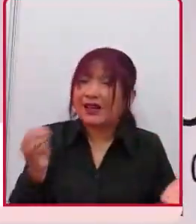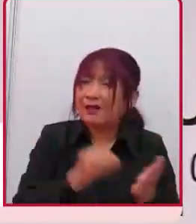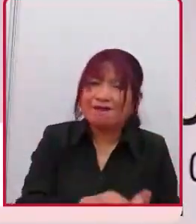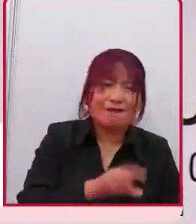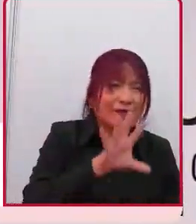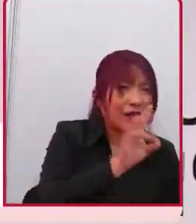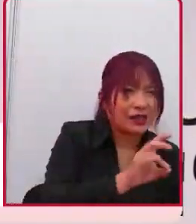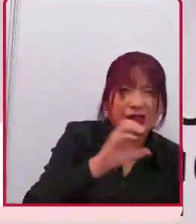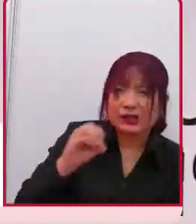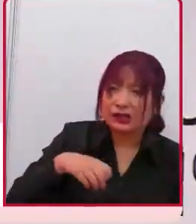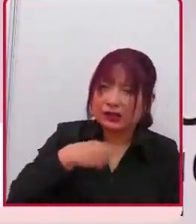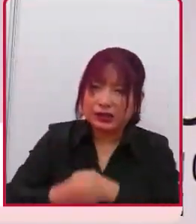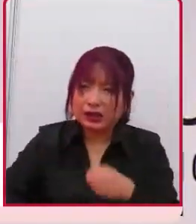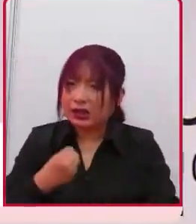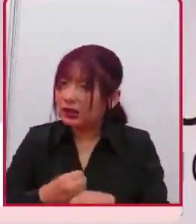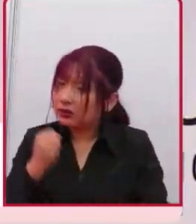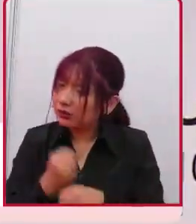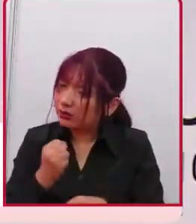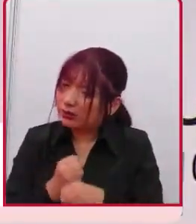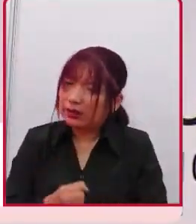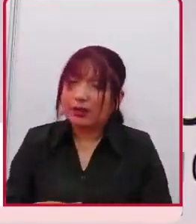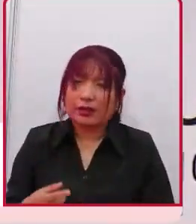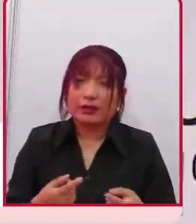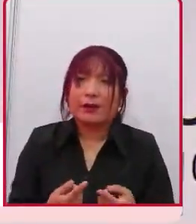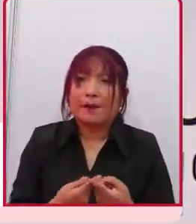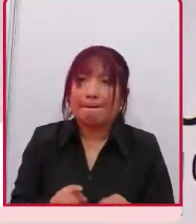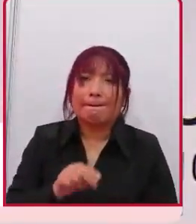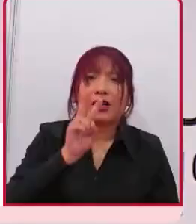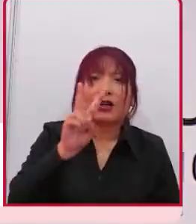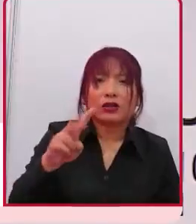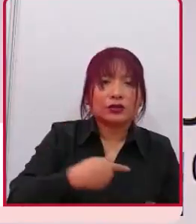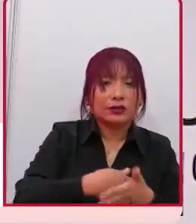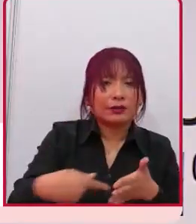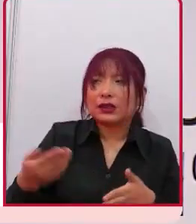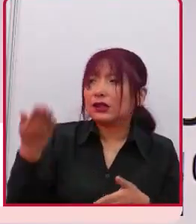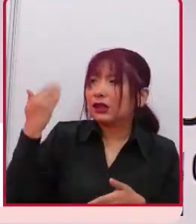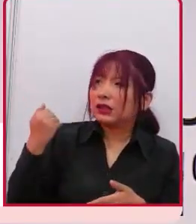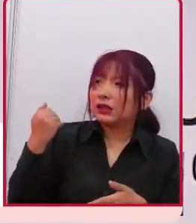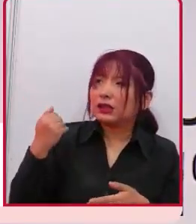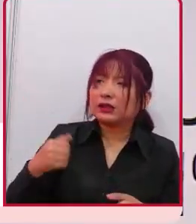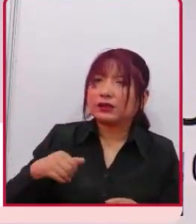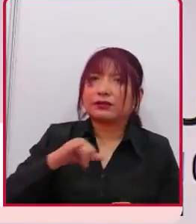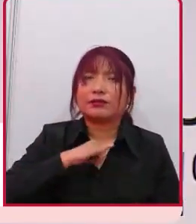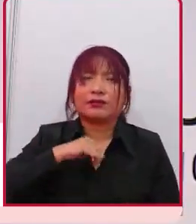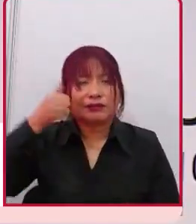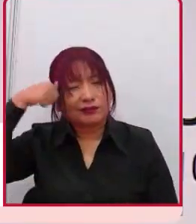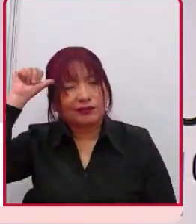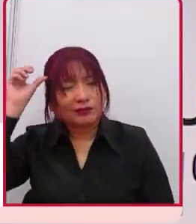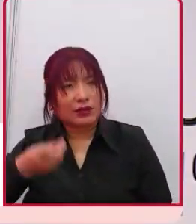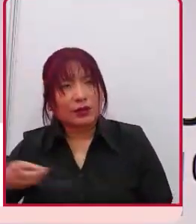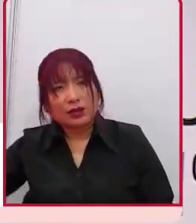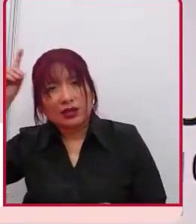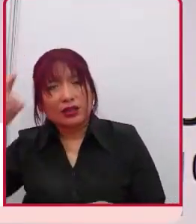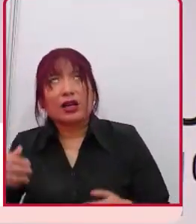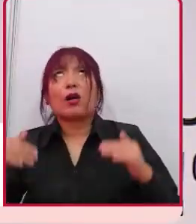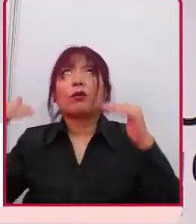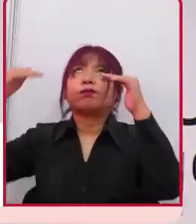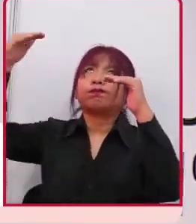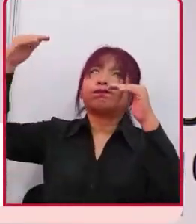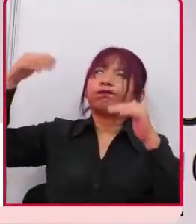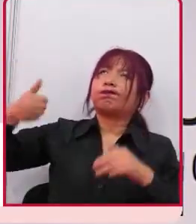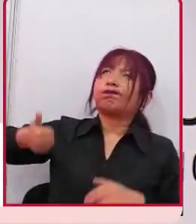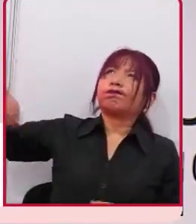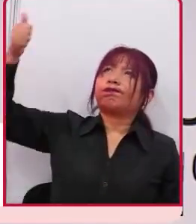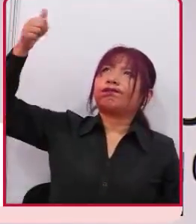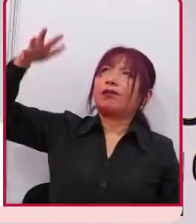años. Y hasta hace 2 semanas, recuerdo que vino el director, ¿no?, en la cabeza más alta, en